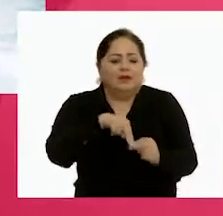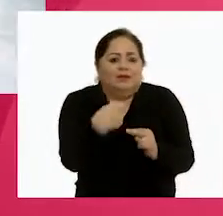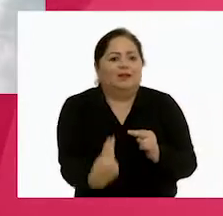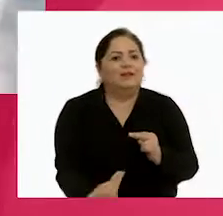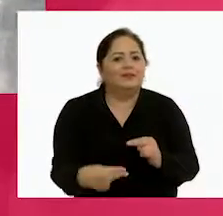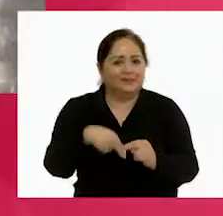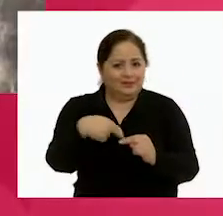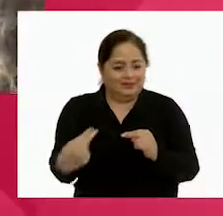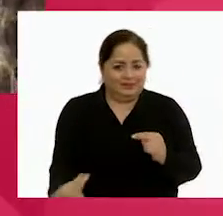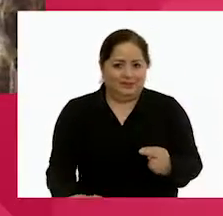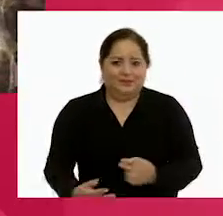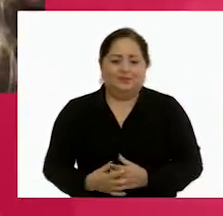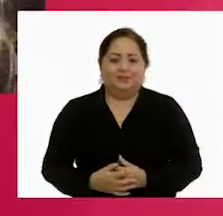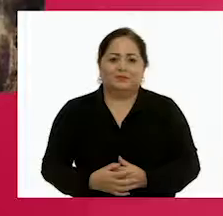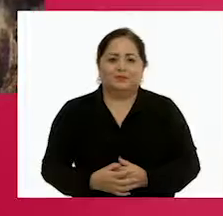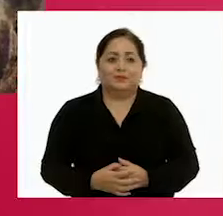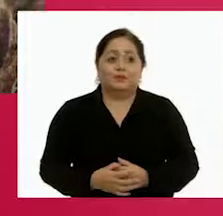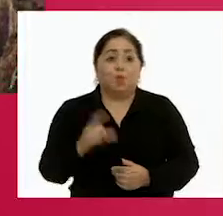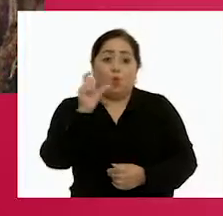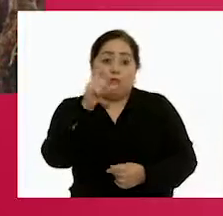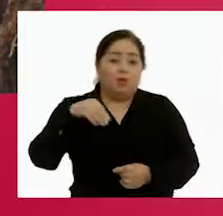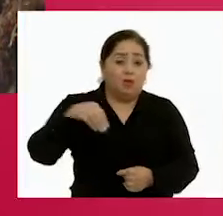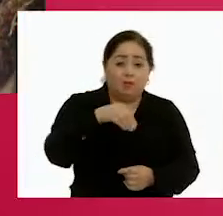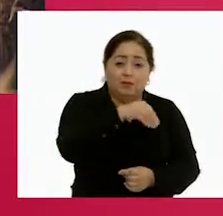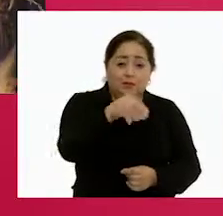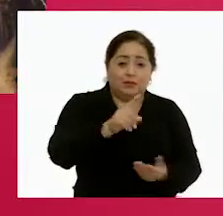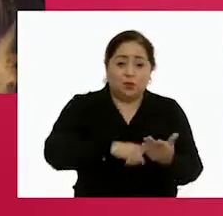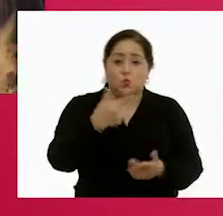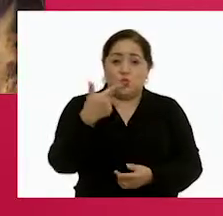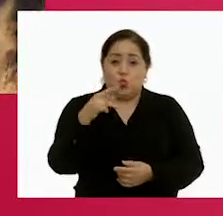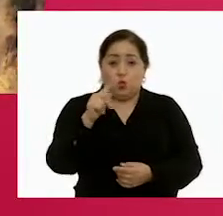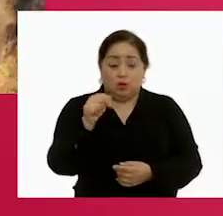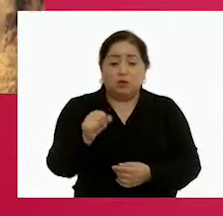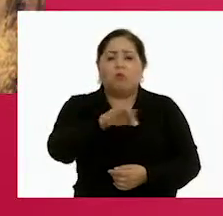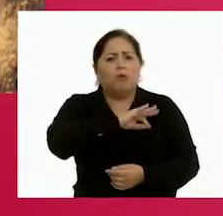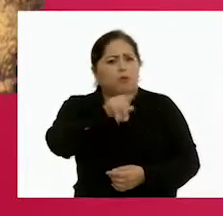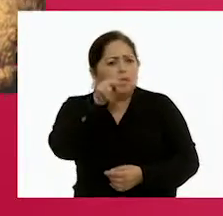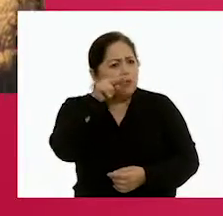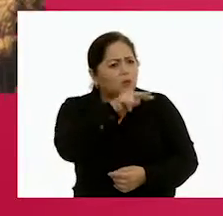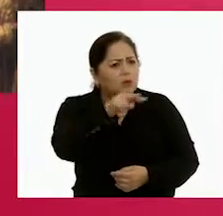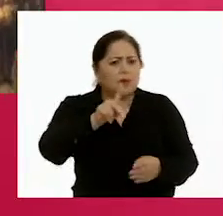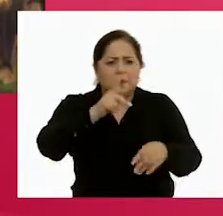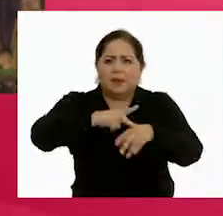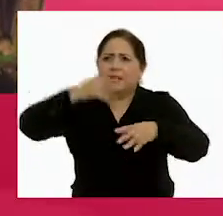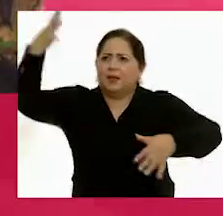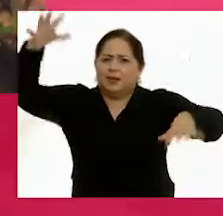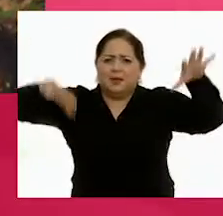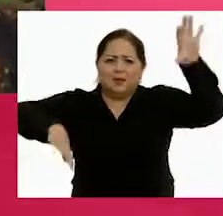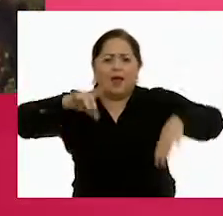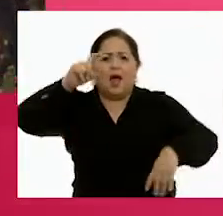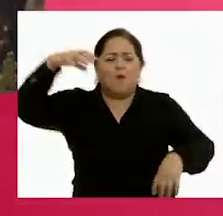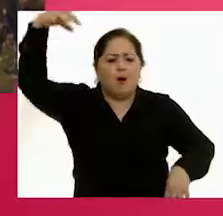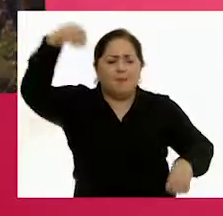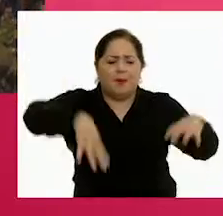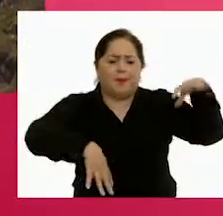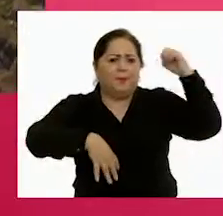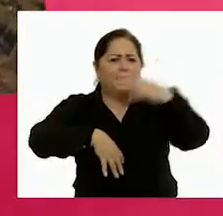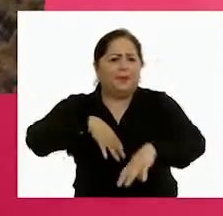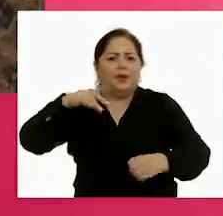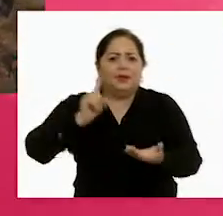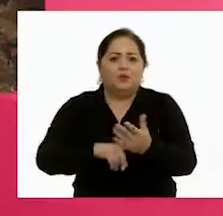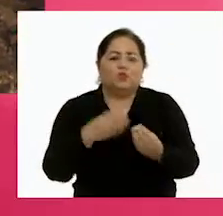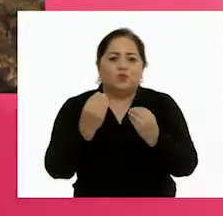chapuzón. Al recorrer el interior de las grutas, se puede observar que de sus paredes brota agua, lo cual produce